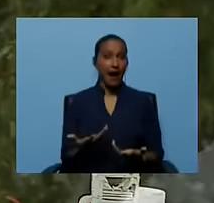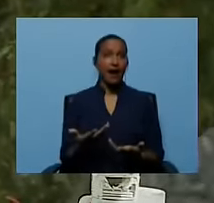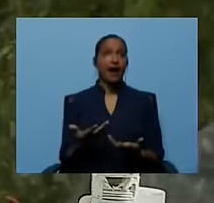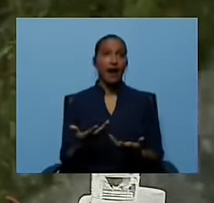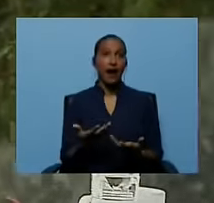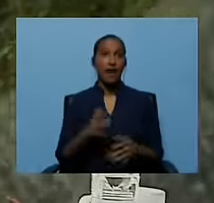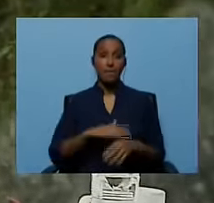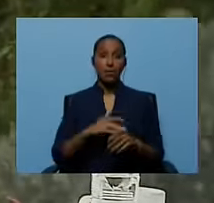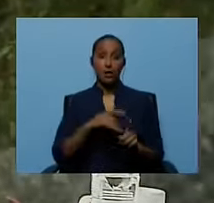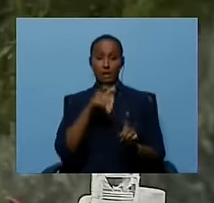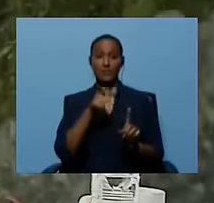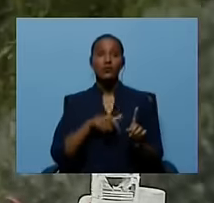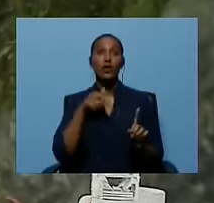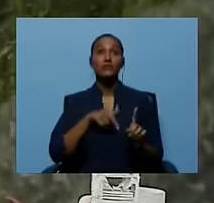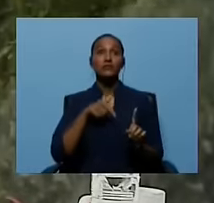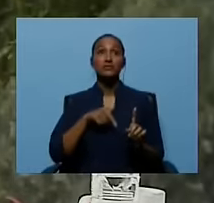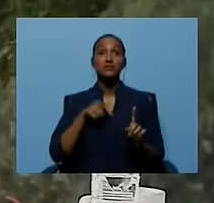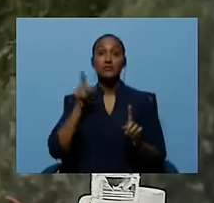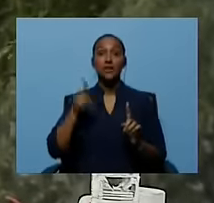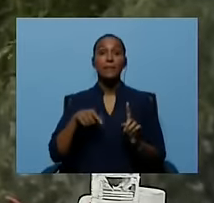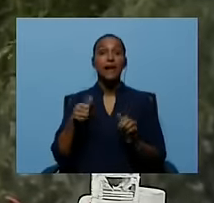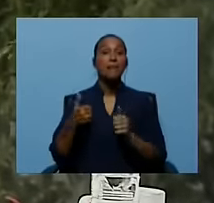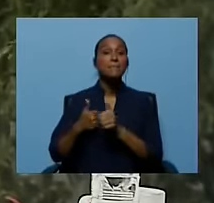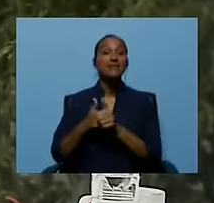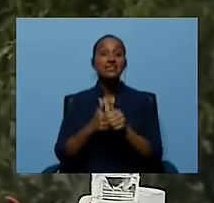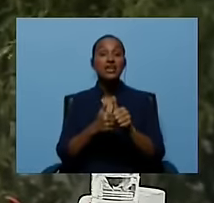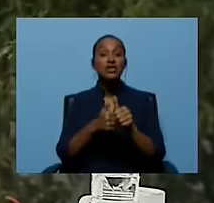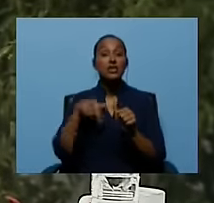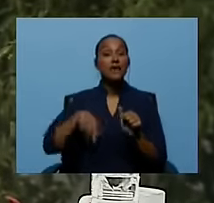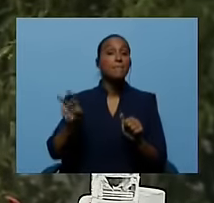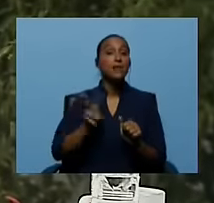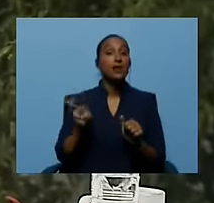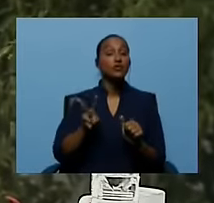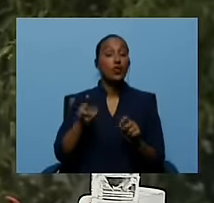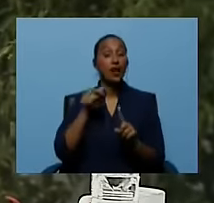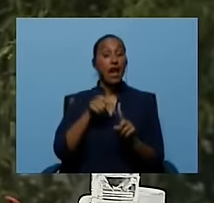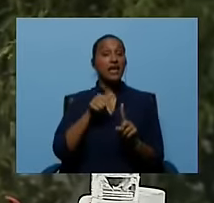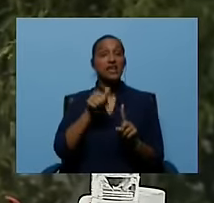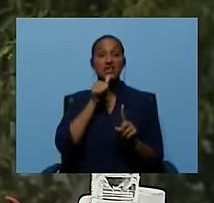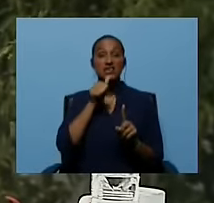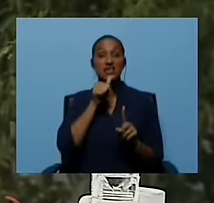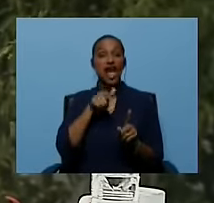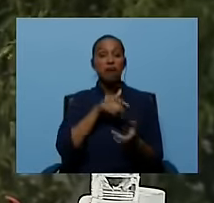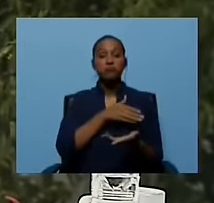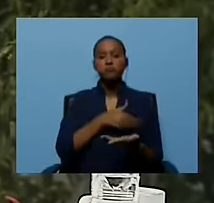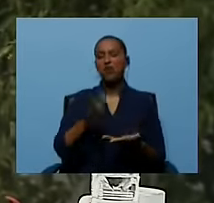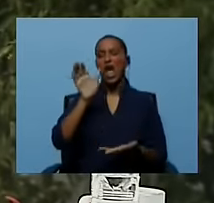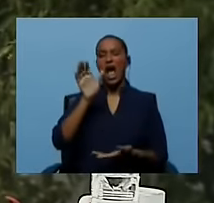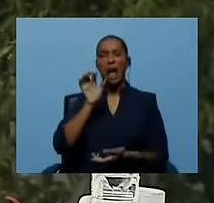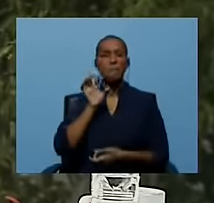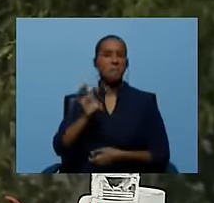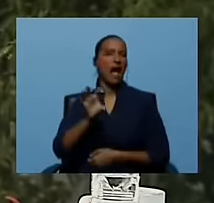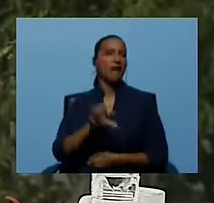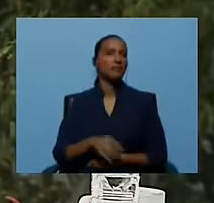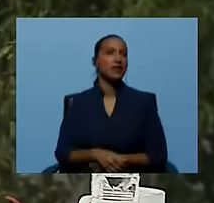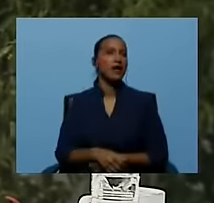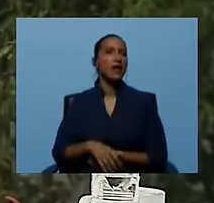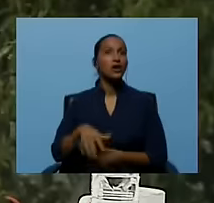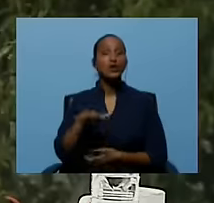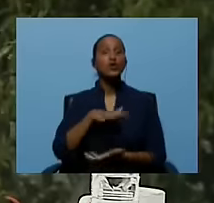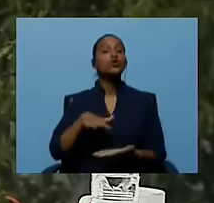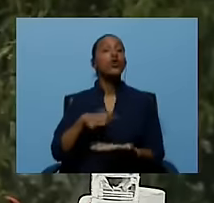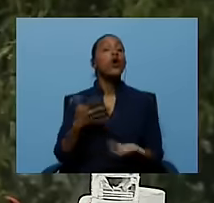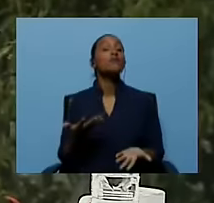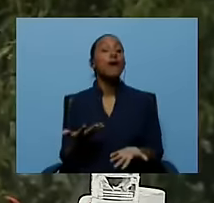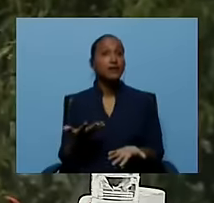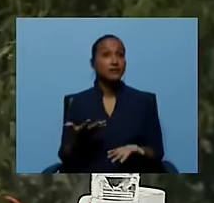en nuestro país, porque este hombre fue perseguido en nuestro país. Y fue echado de la patria. Tuvo que llegar a la NASA